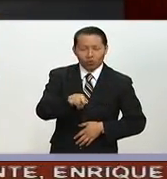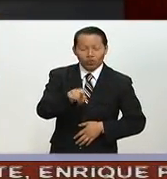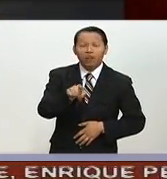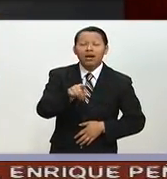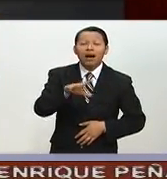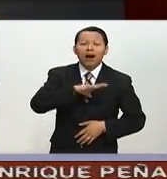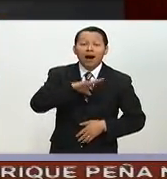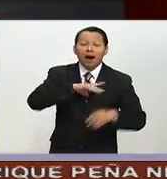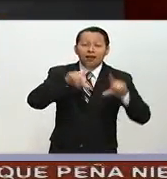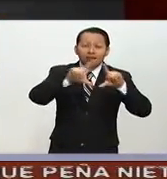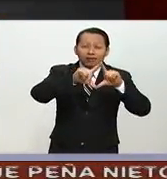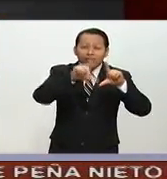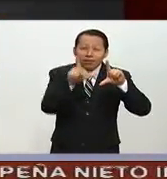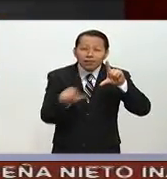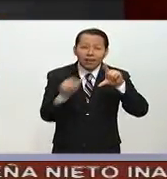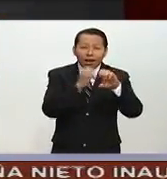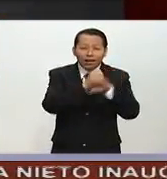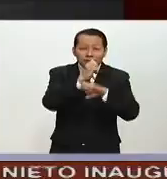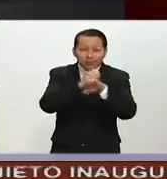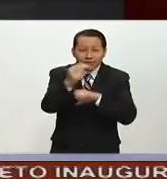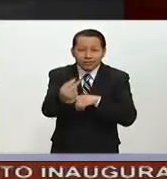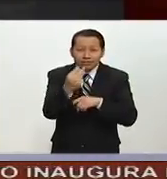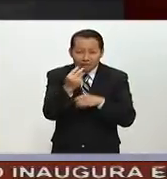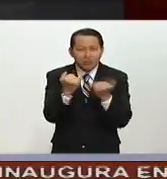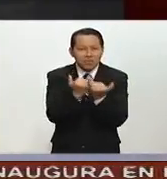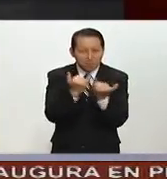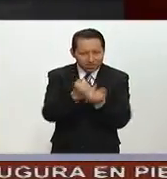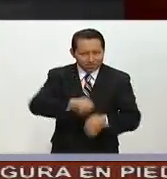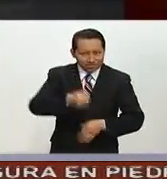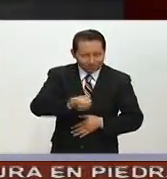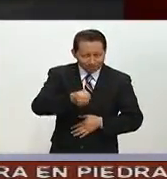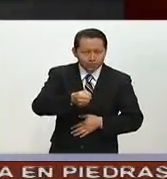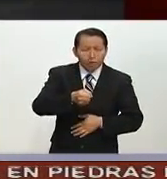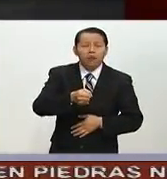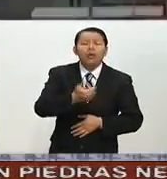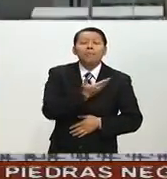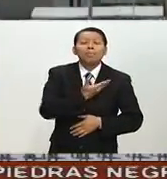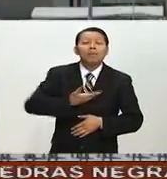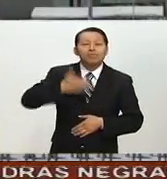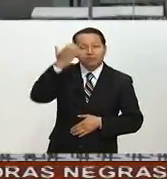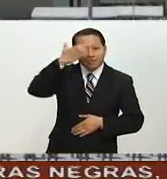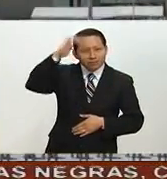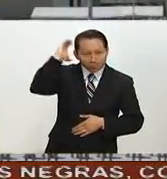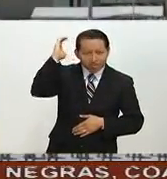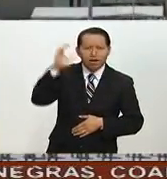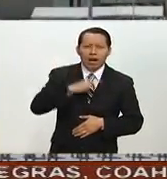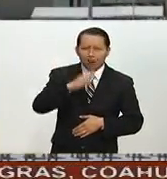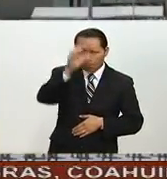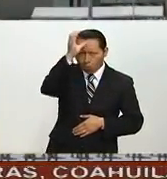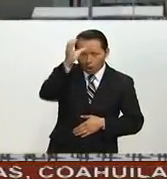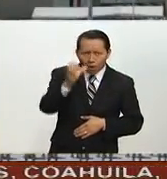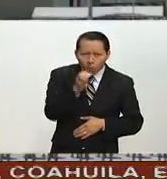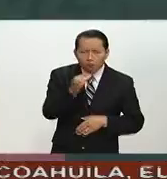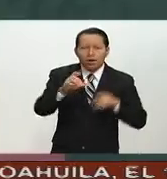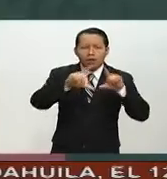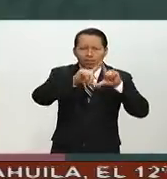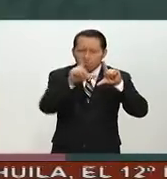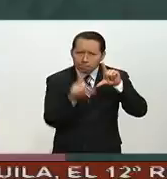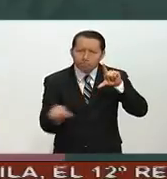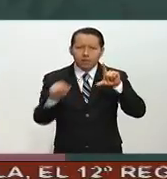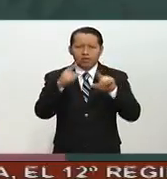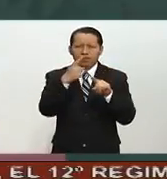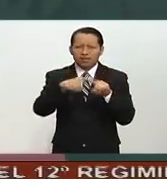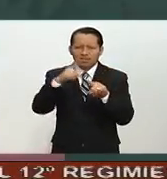viendo en el interior de la República Mexicana. El presidente Enrique Peña Nieto aseguró que tanto en Coahuila como en todo el país se han registrado